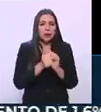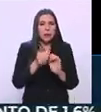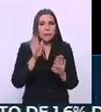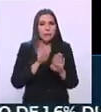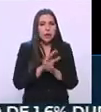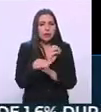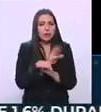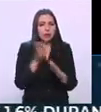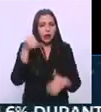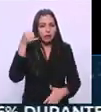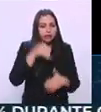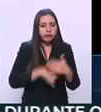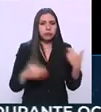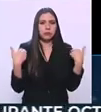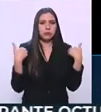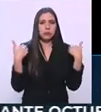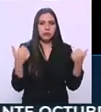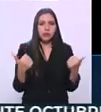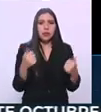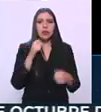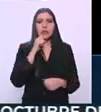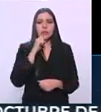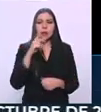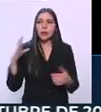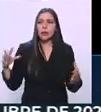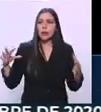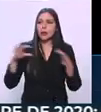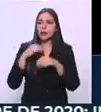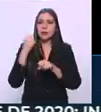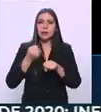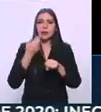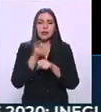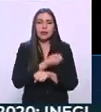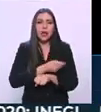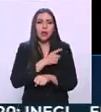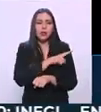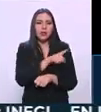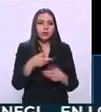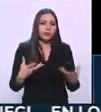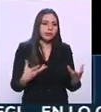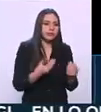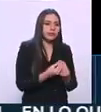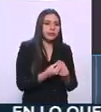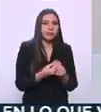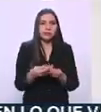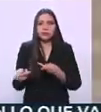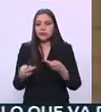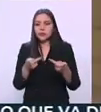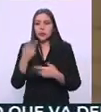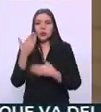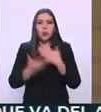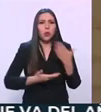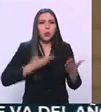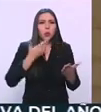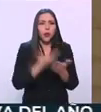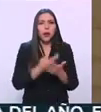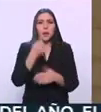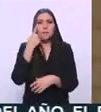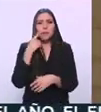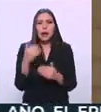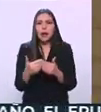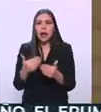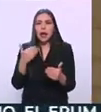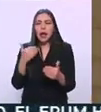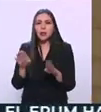propuestas de la mano de la Secretaría de Salud para realmente activar acciones de medicina